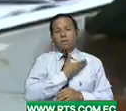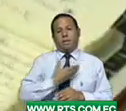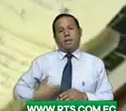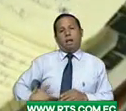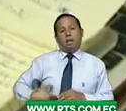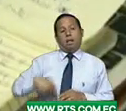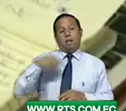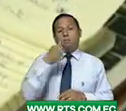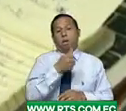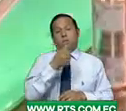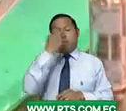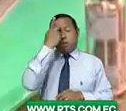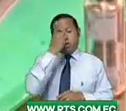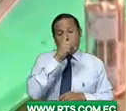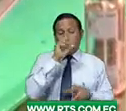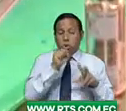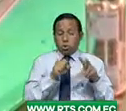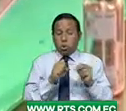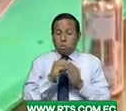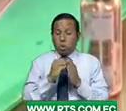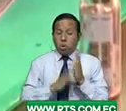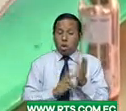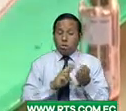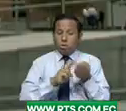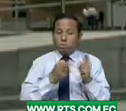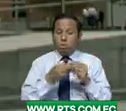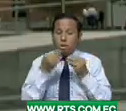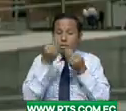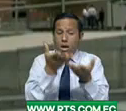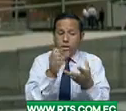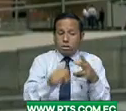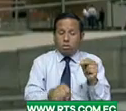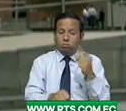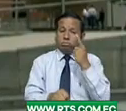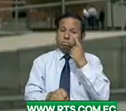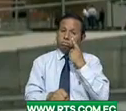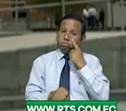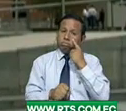envió un proyecto reformatorio o no, informó Valeria Navarro.